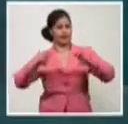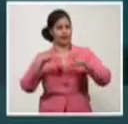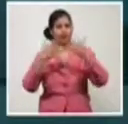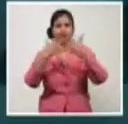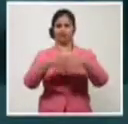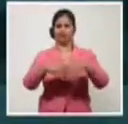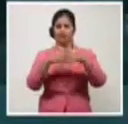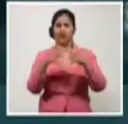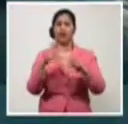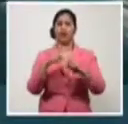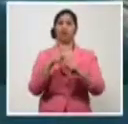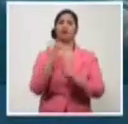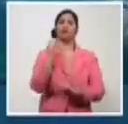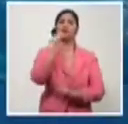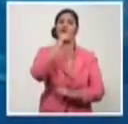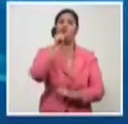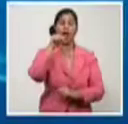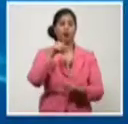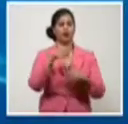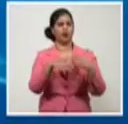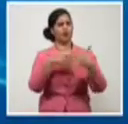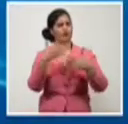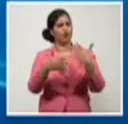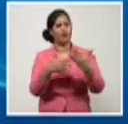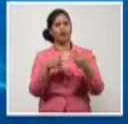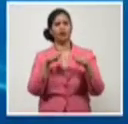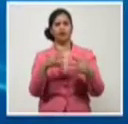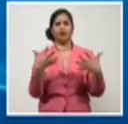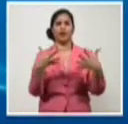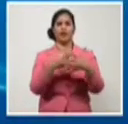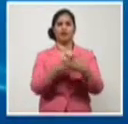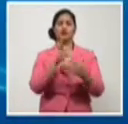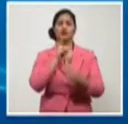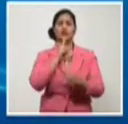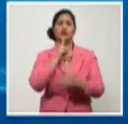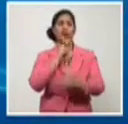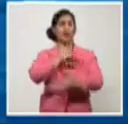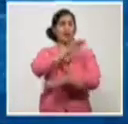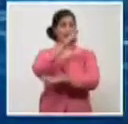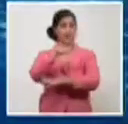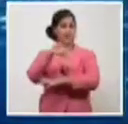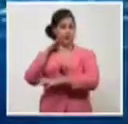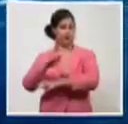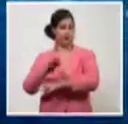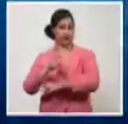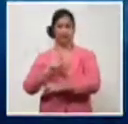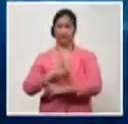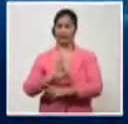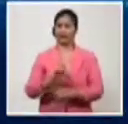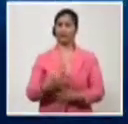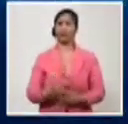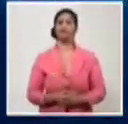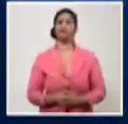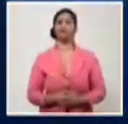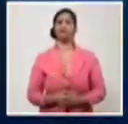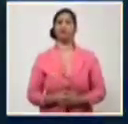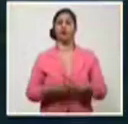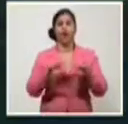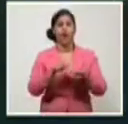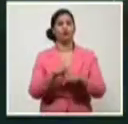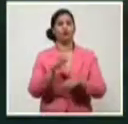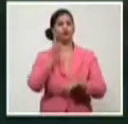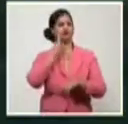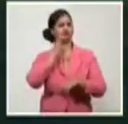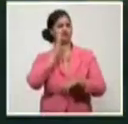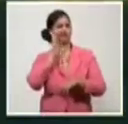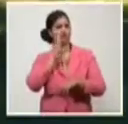que imponen problemáticas asociadas a los efectos negativos del cambio climático, la sobreexplotación de especies y